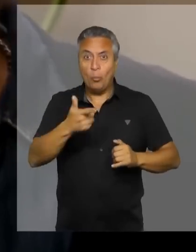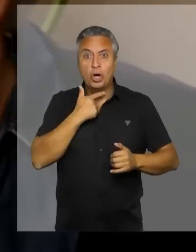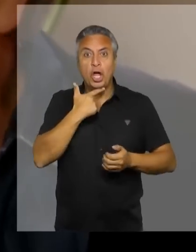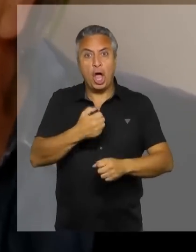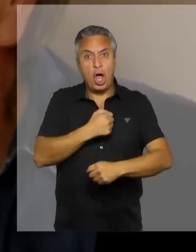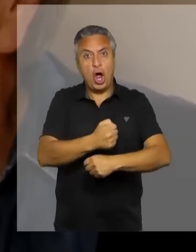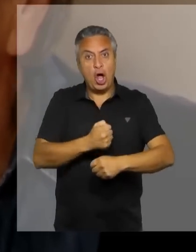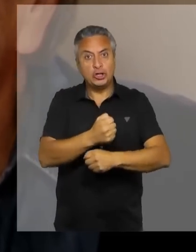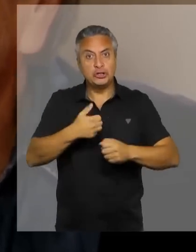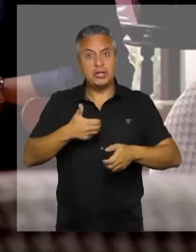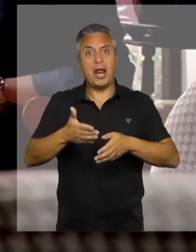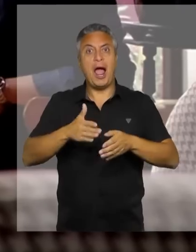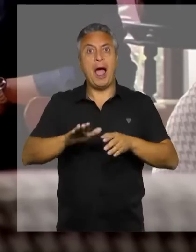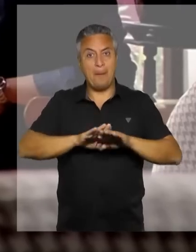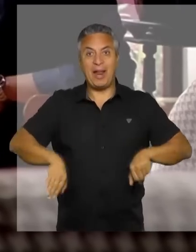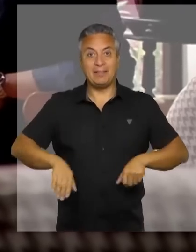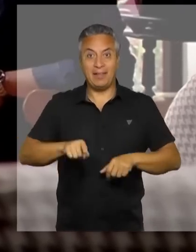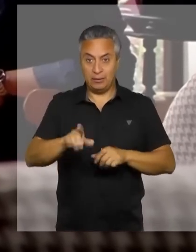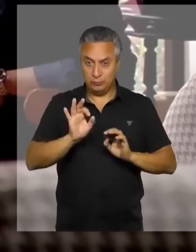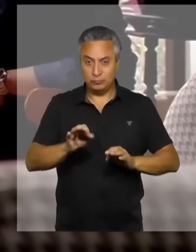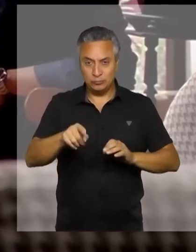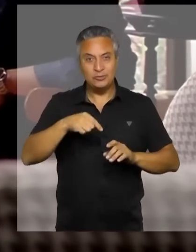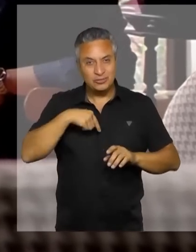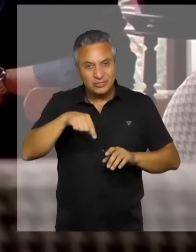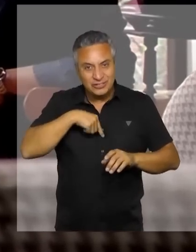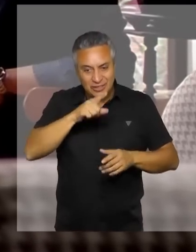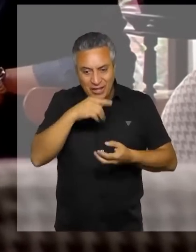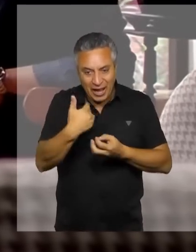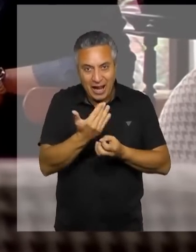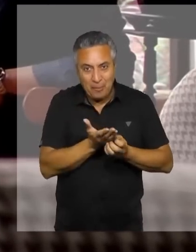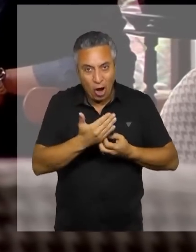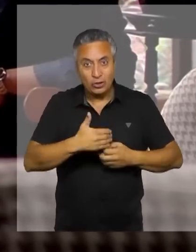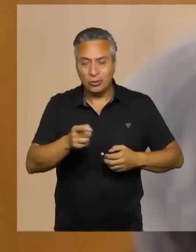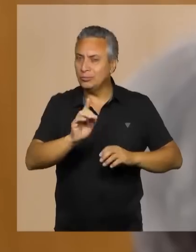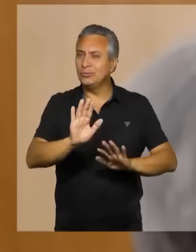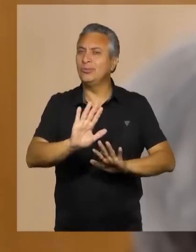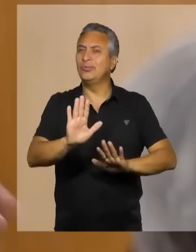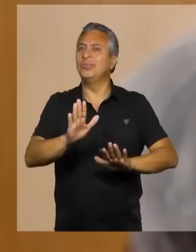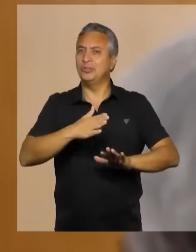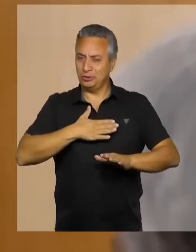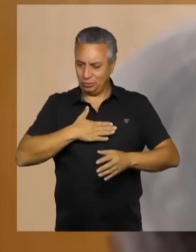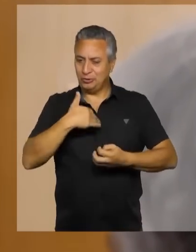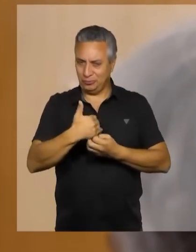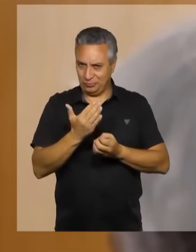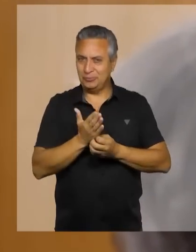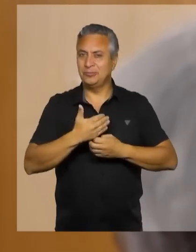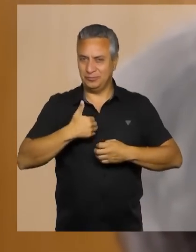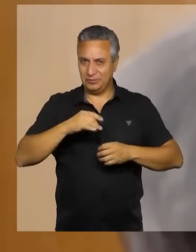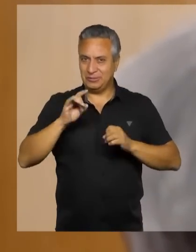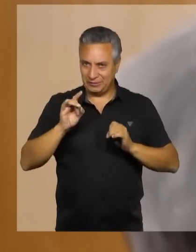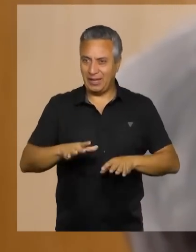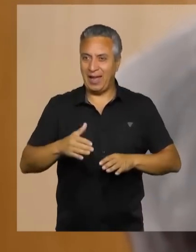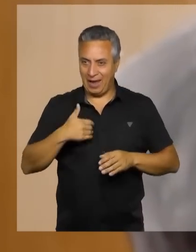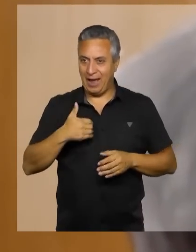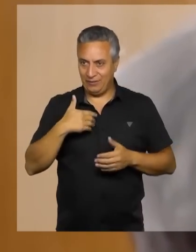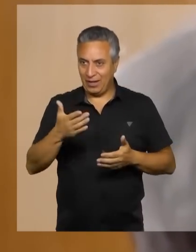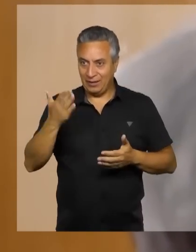tener comiendo repollito? No, si yo cocino muy bien. ¿Sabes que a la salida de la panadería